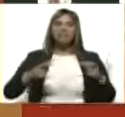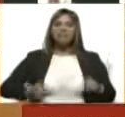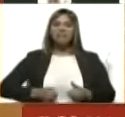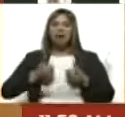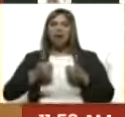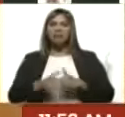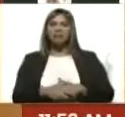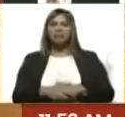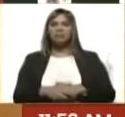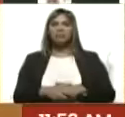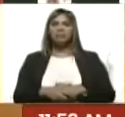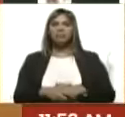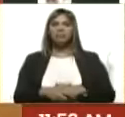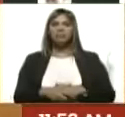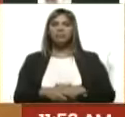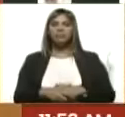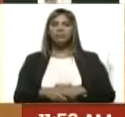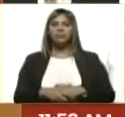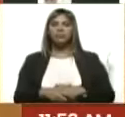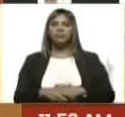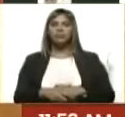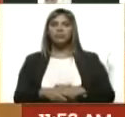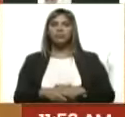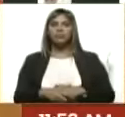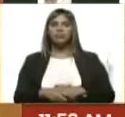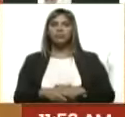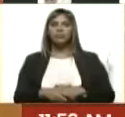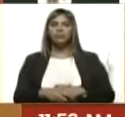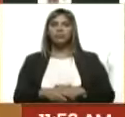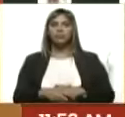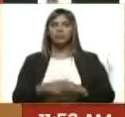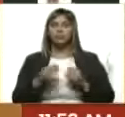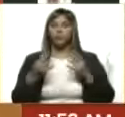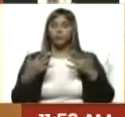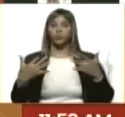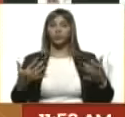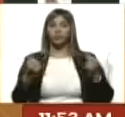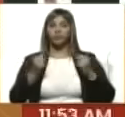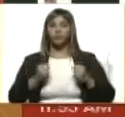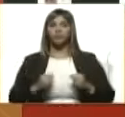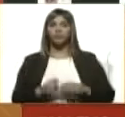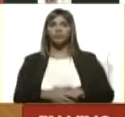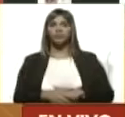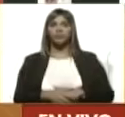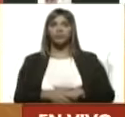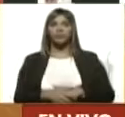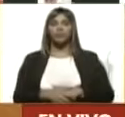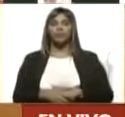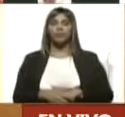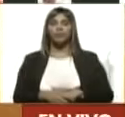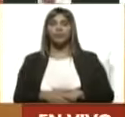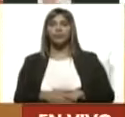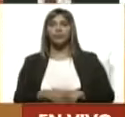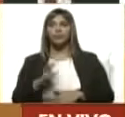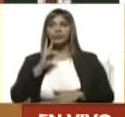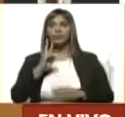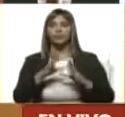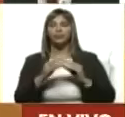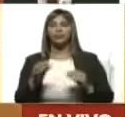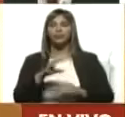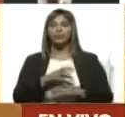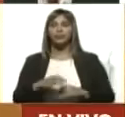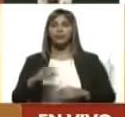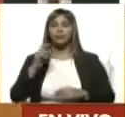mayoritaria, yo le agregué un término, esplendorosa, que se vea por todo el territorio